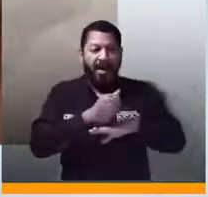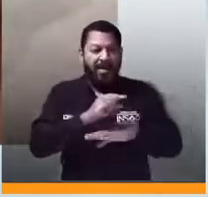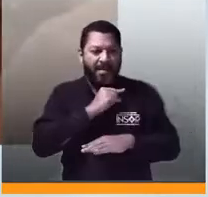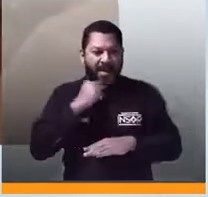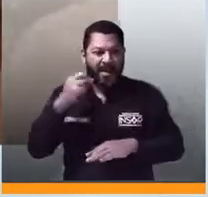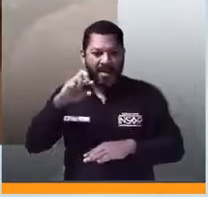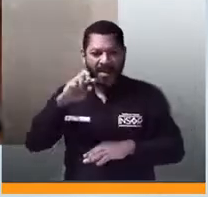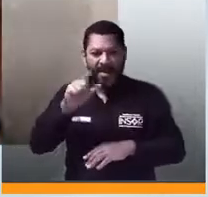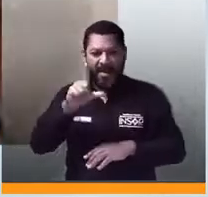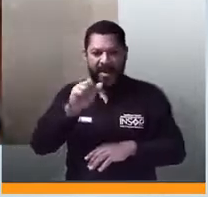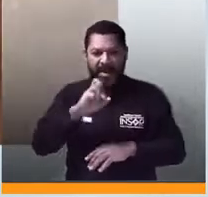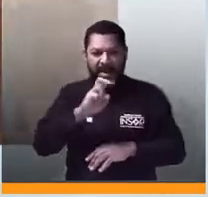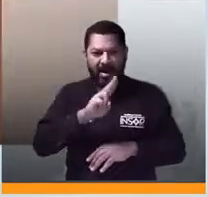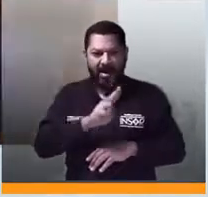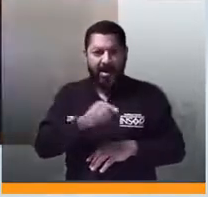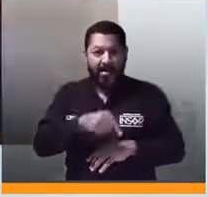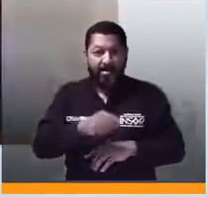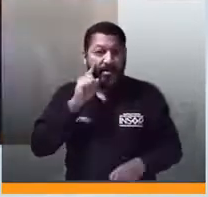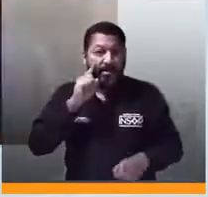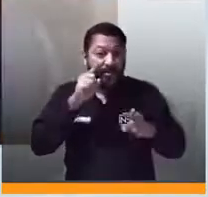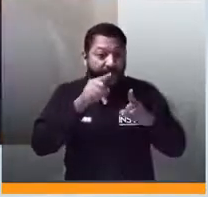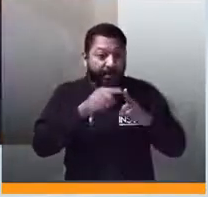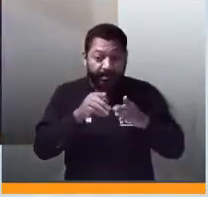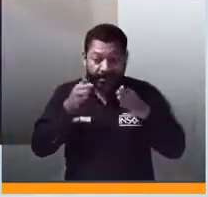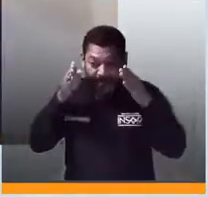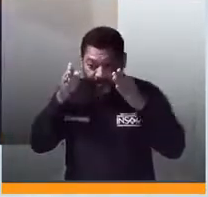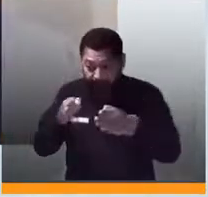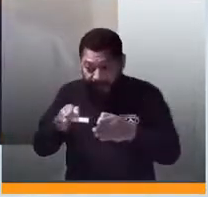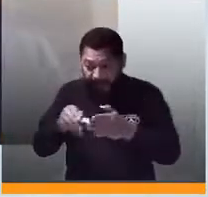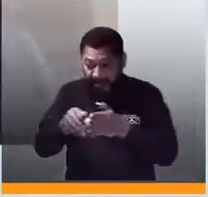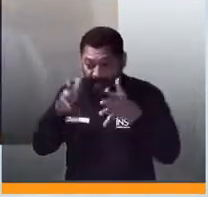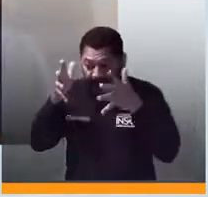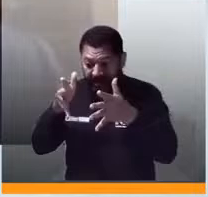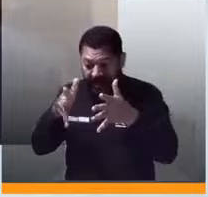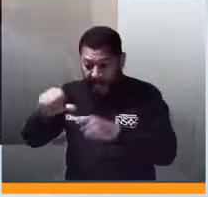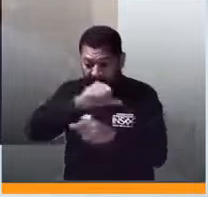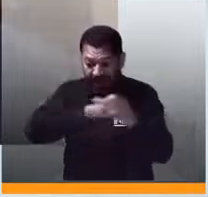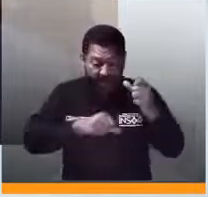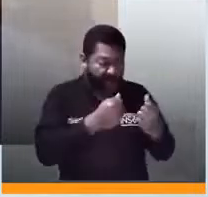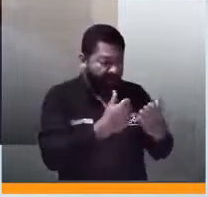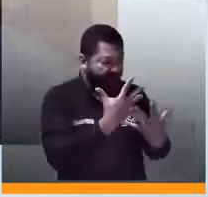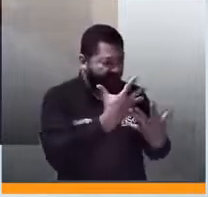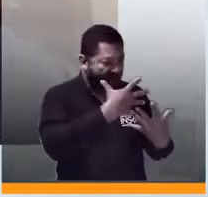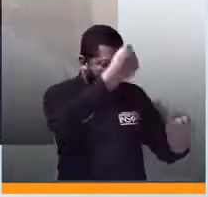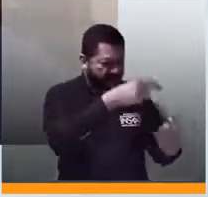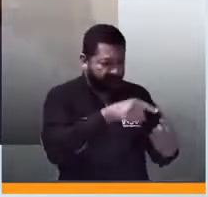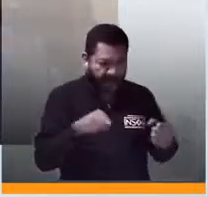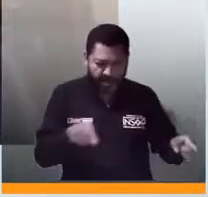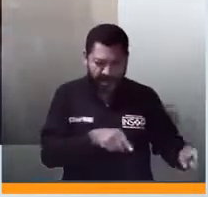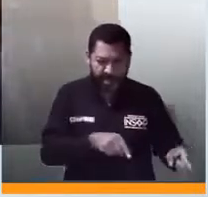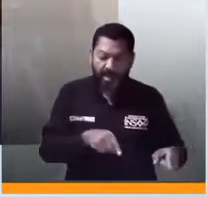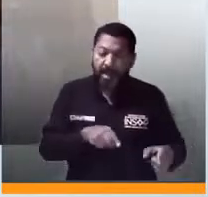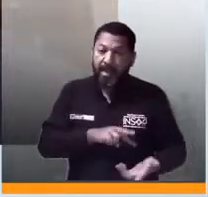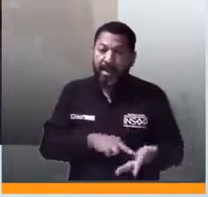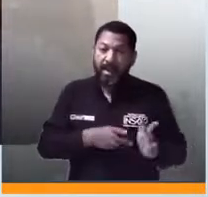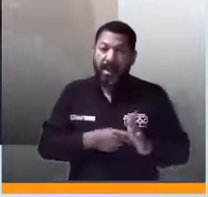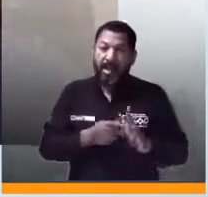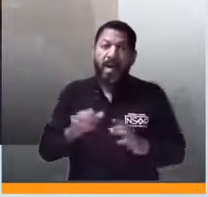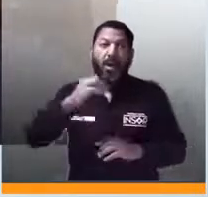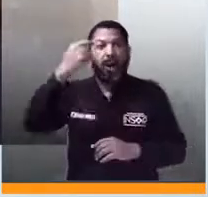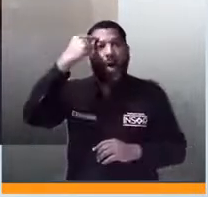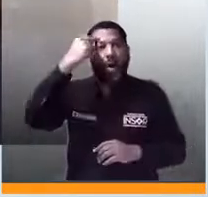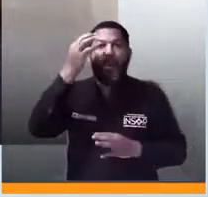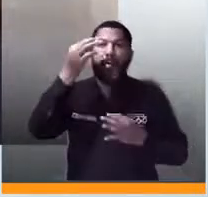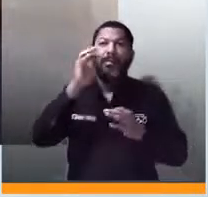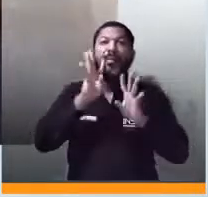foco de la enseñanza al foco del aprendizaje. Pero esto no es una cirugía estética, dice